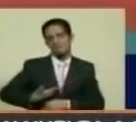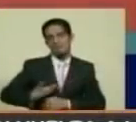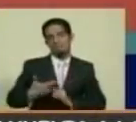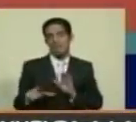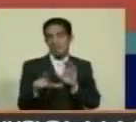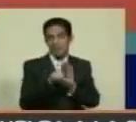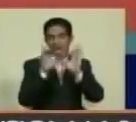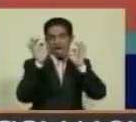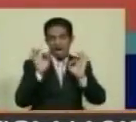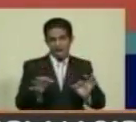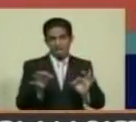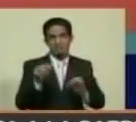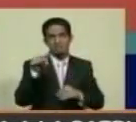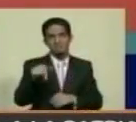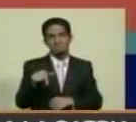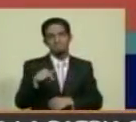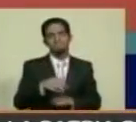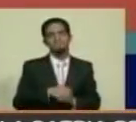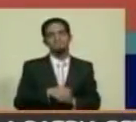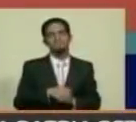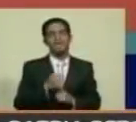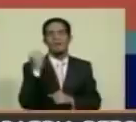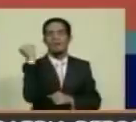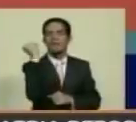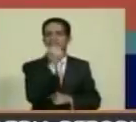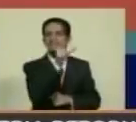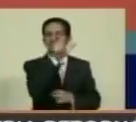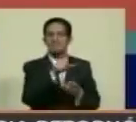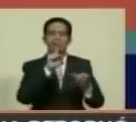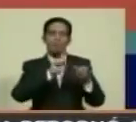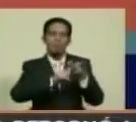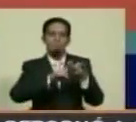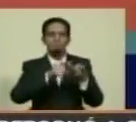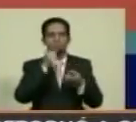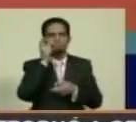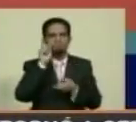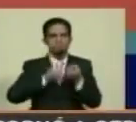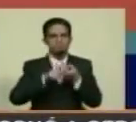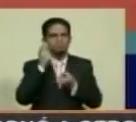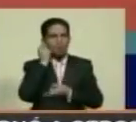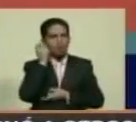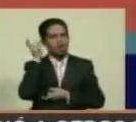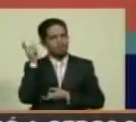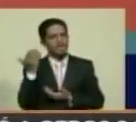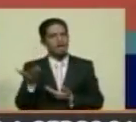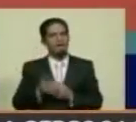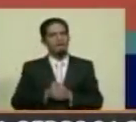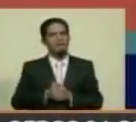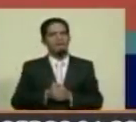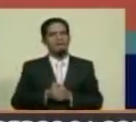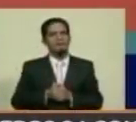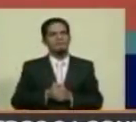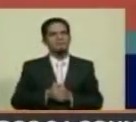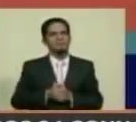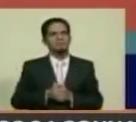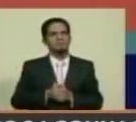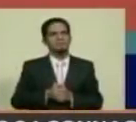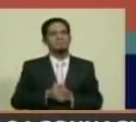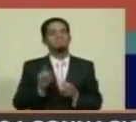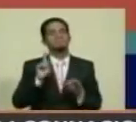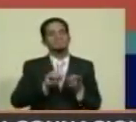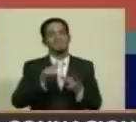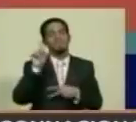República Bolivariana de Venezuela, del asesinato de la primera combatiente de la República Bolivariana de Venezuela, del asesinato del alto